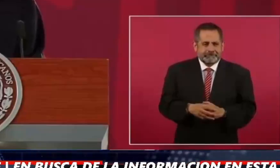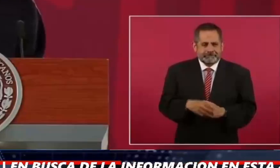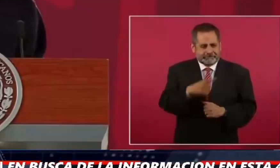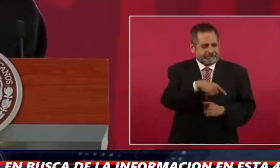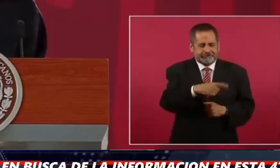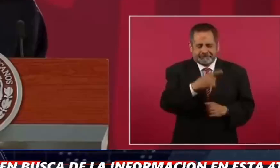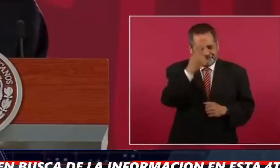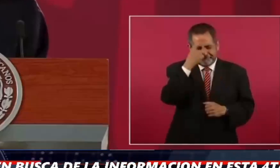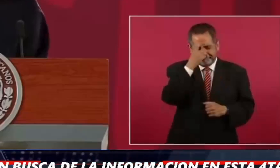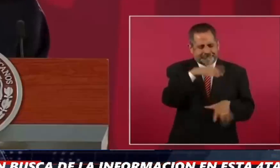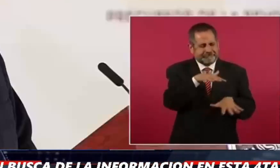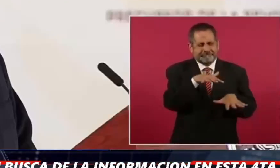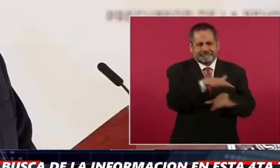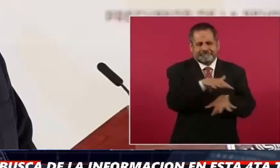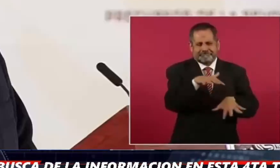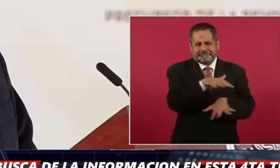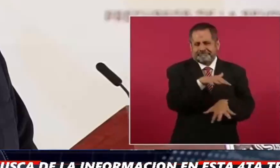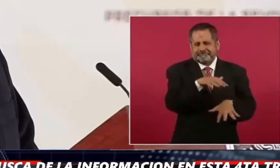corriente,